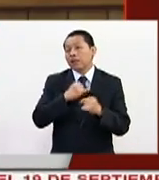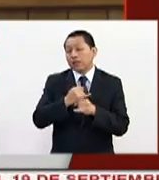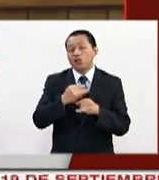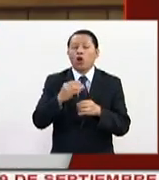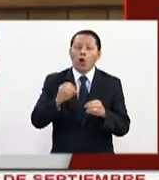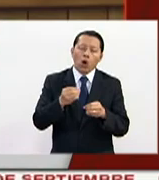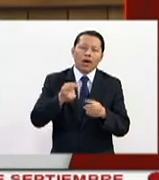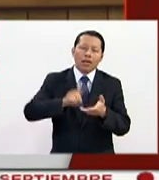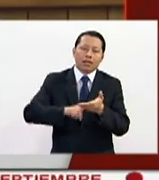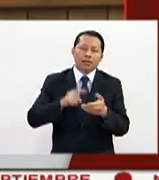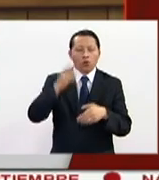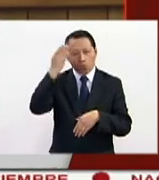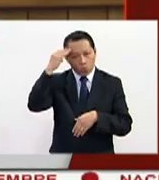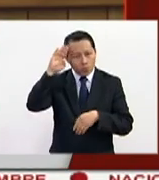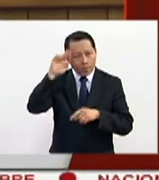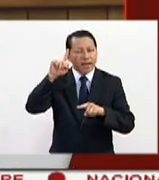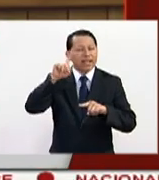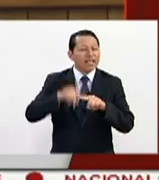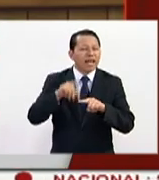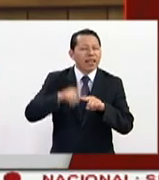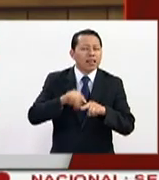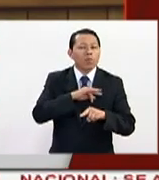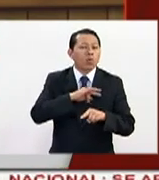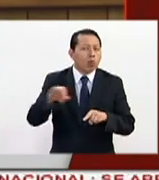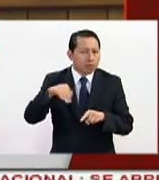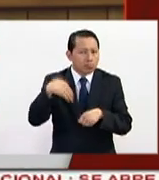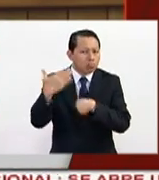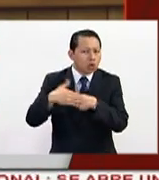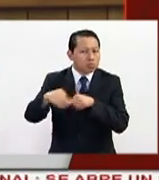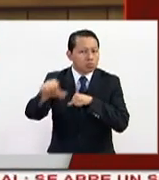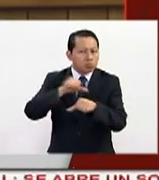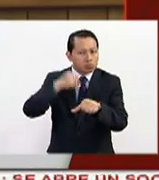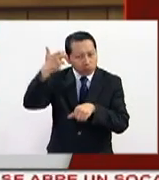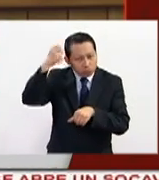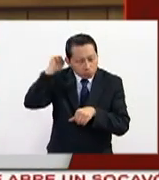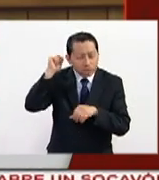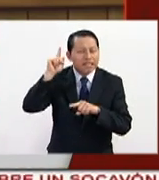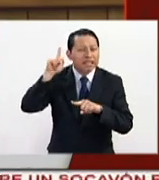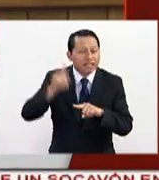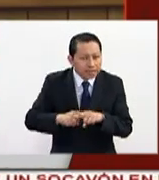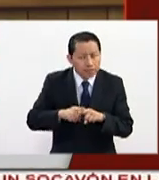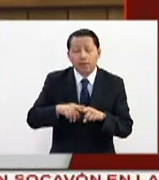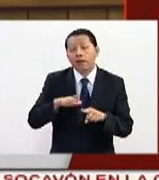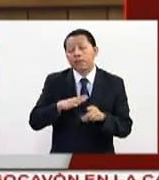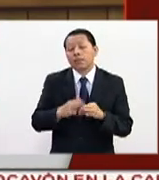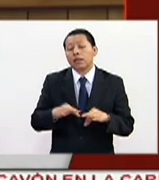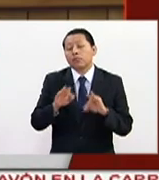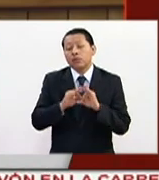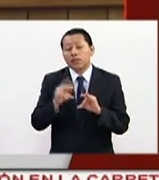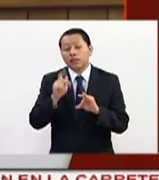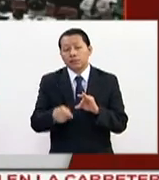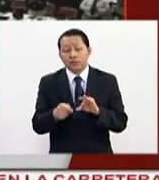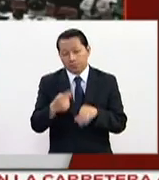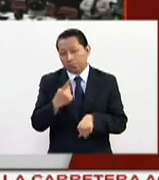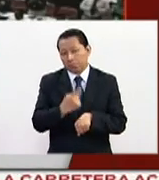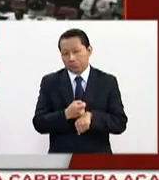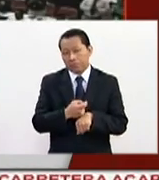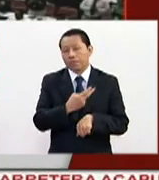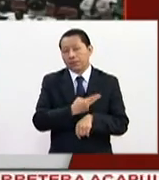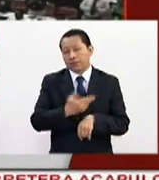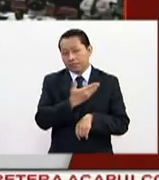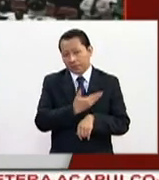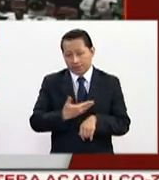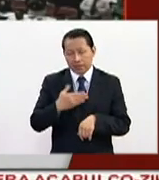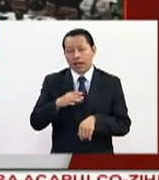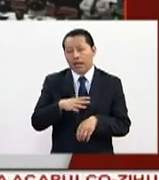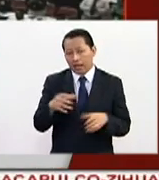nacionales en Cuba acerca de quién podría ser el próximo sucesor del presidente Castro. Uno de los principales es el actual primer vicepresidente del buró